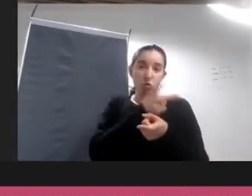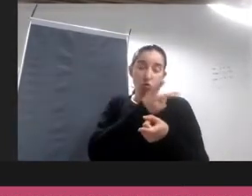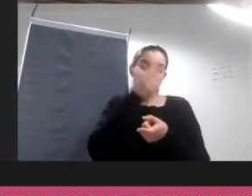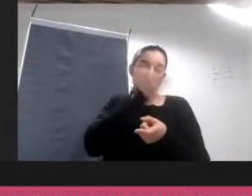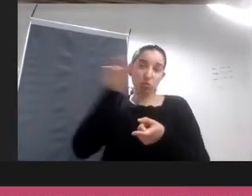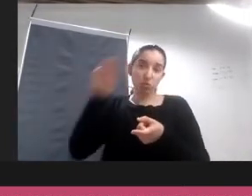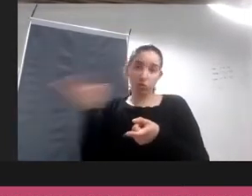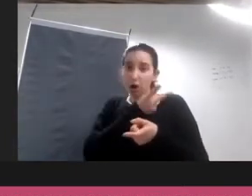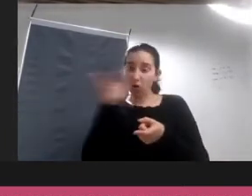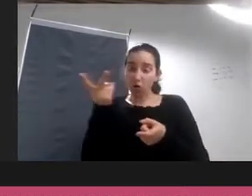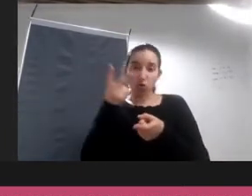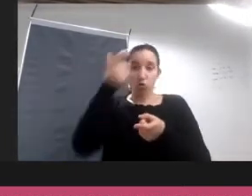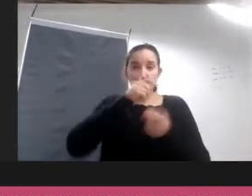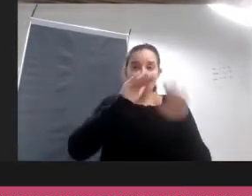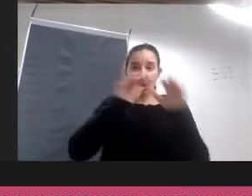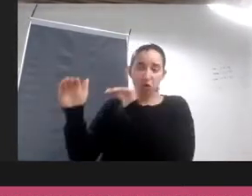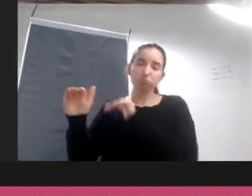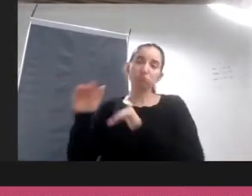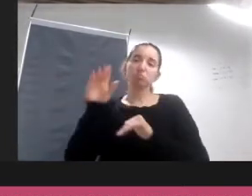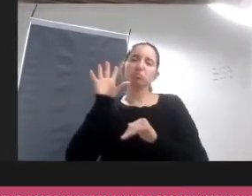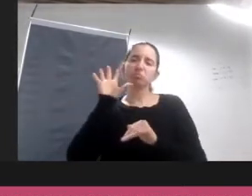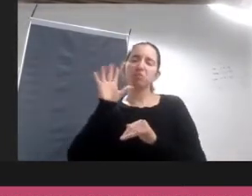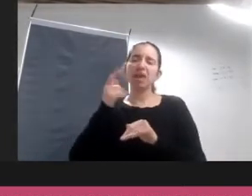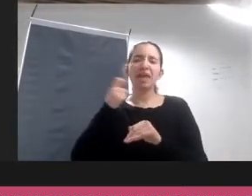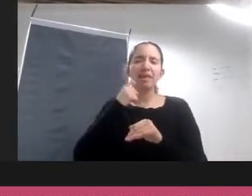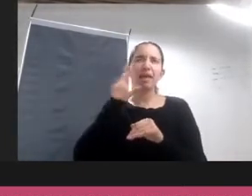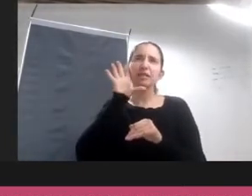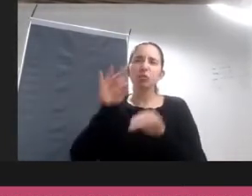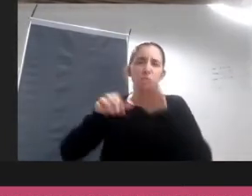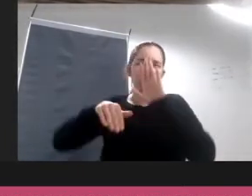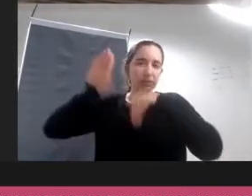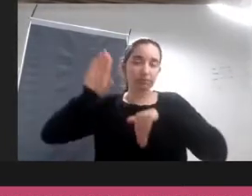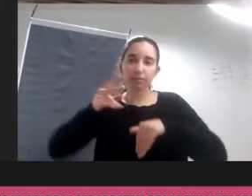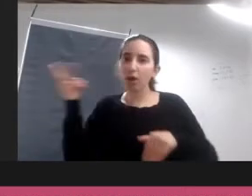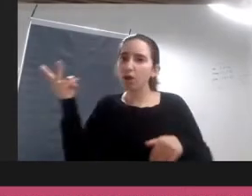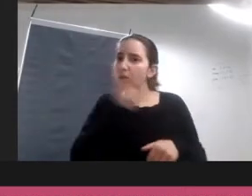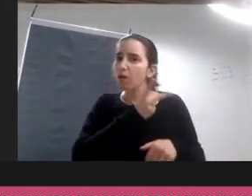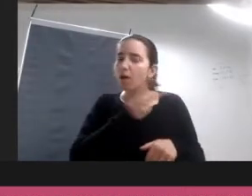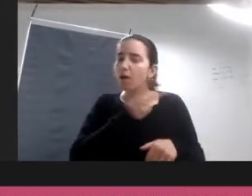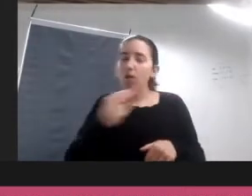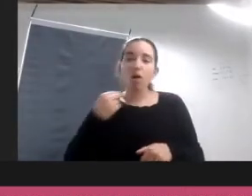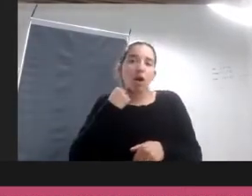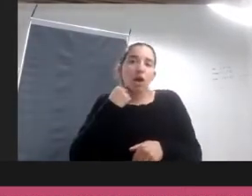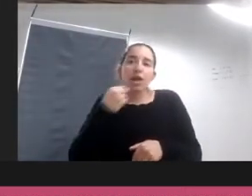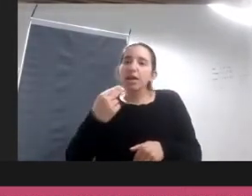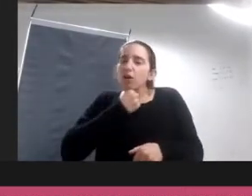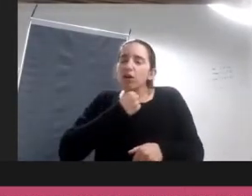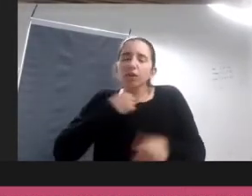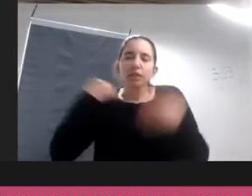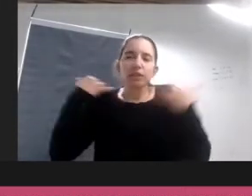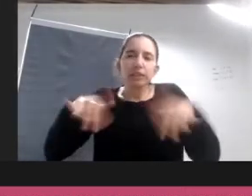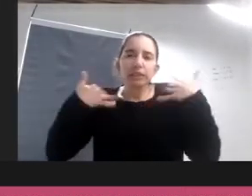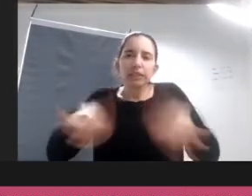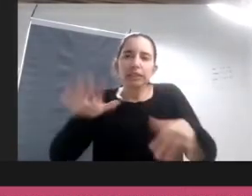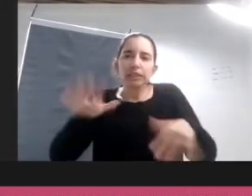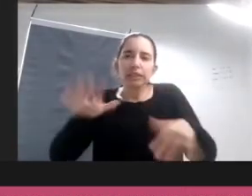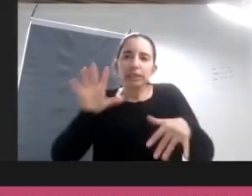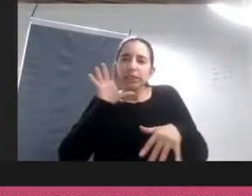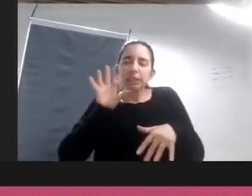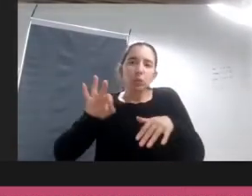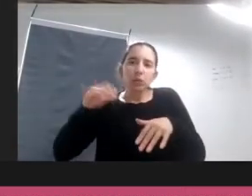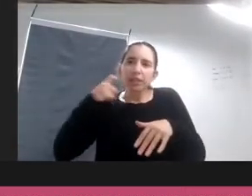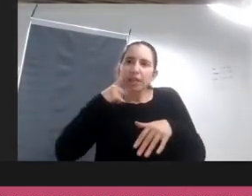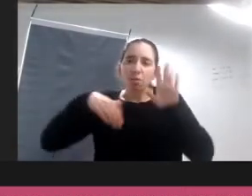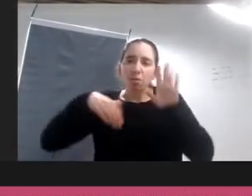de más de 50 años, pero a toda costa querían tener un hijo. Bueno, lo voy a cortar.